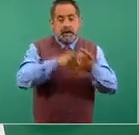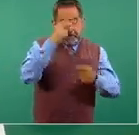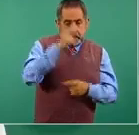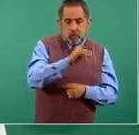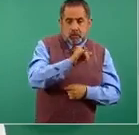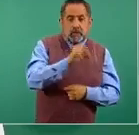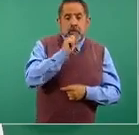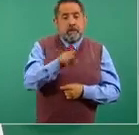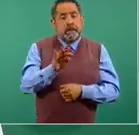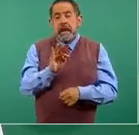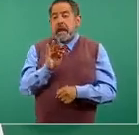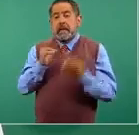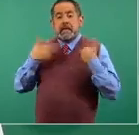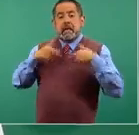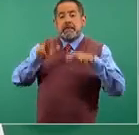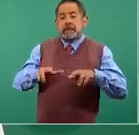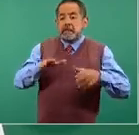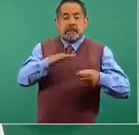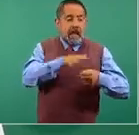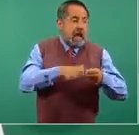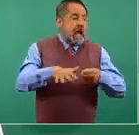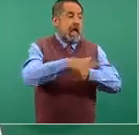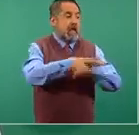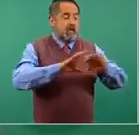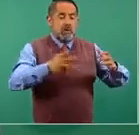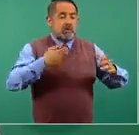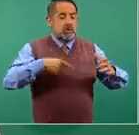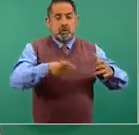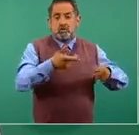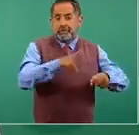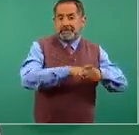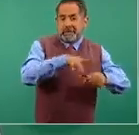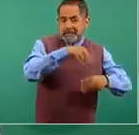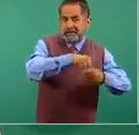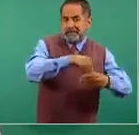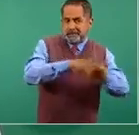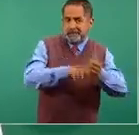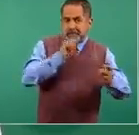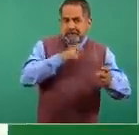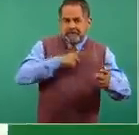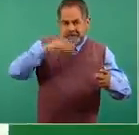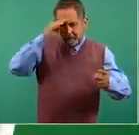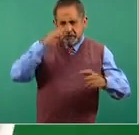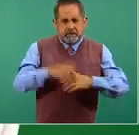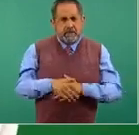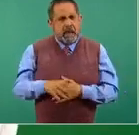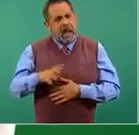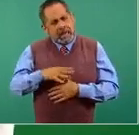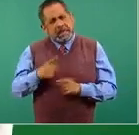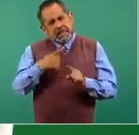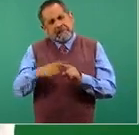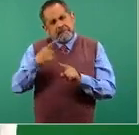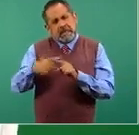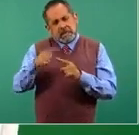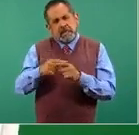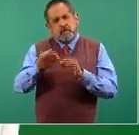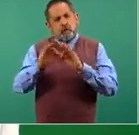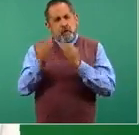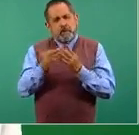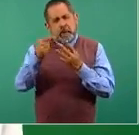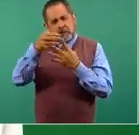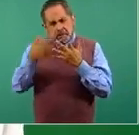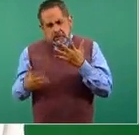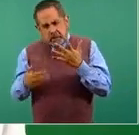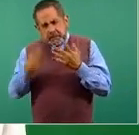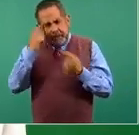representan a los otros elementos del personal de salud, y que también es muy importante considerarlo. Pero son varios mecanismos con los que estamos explorando